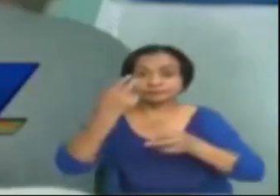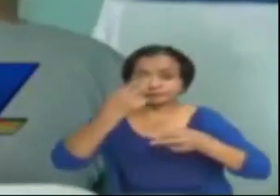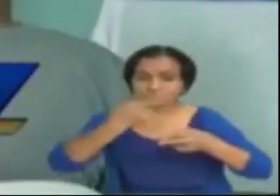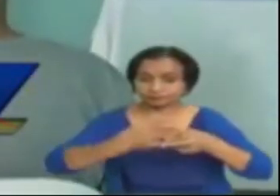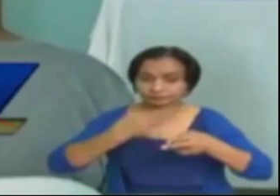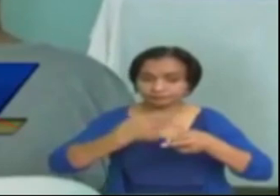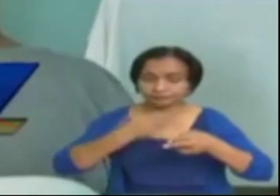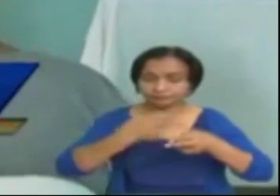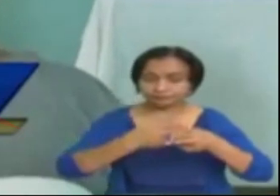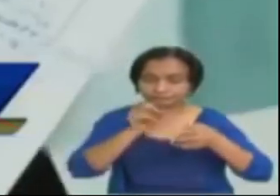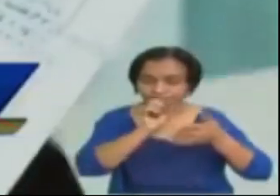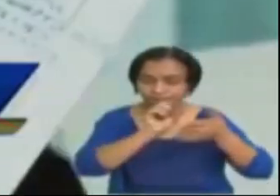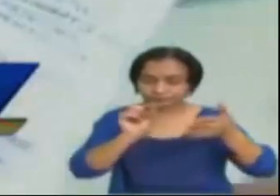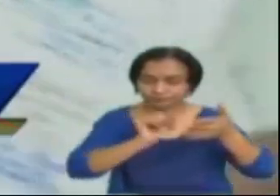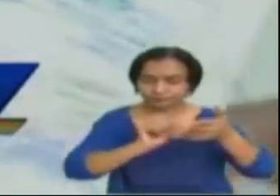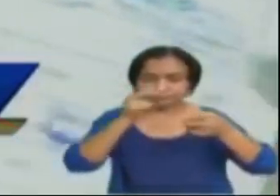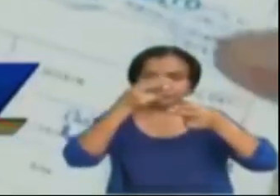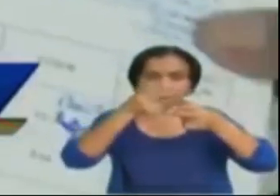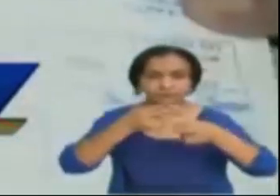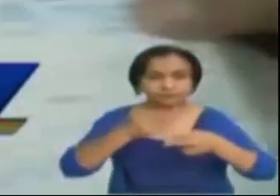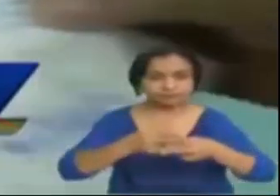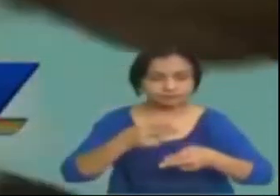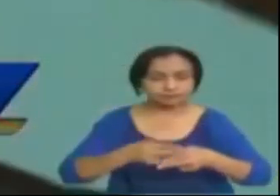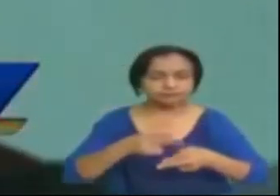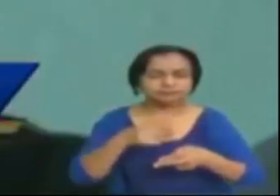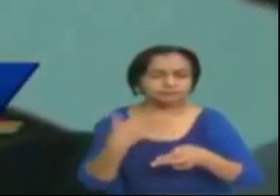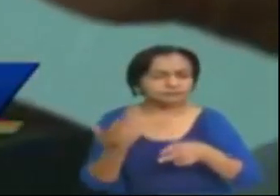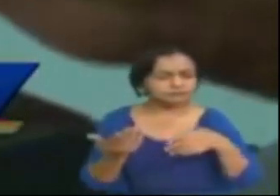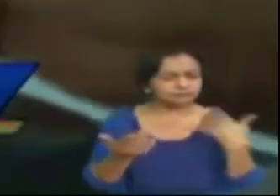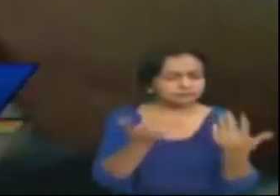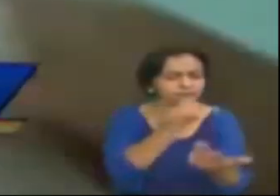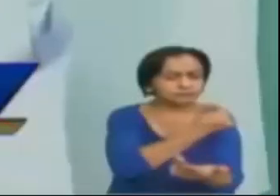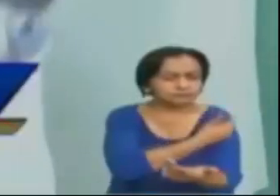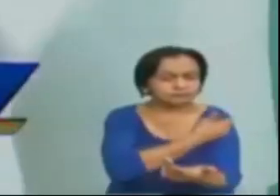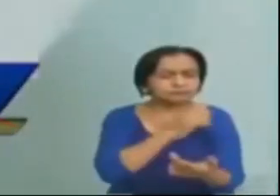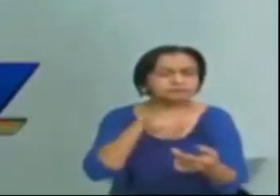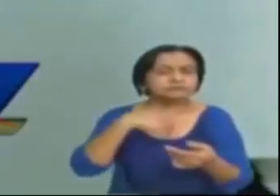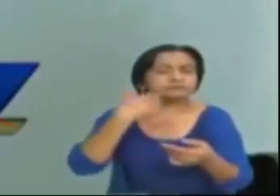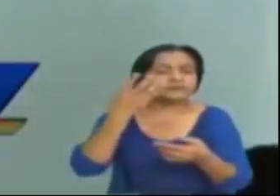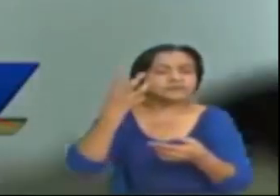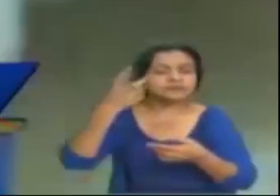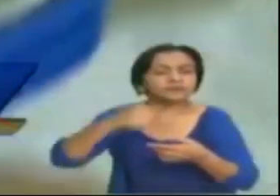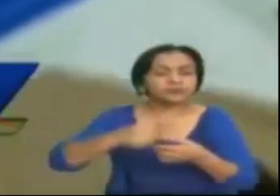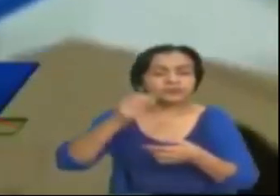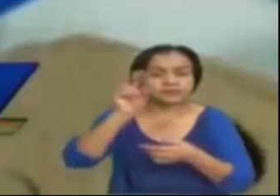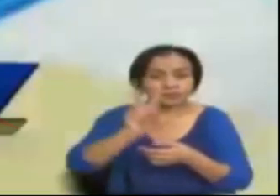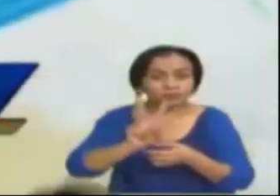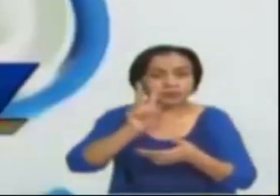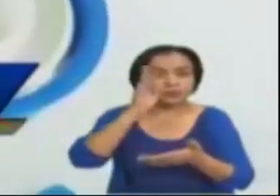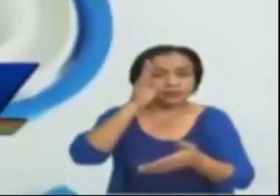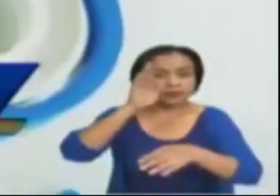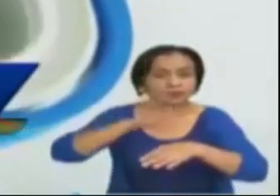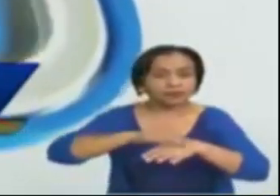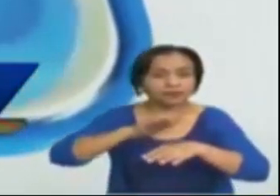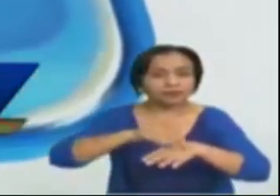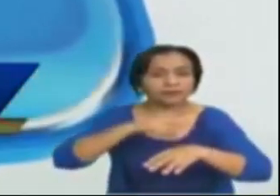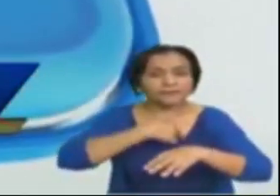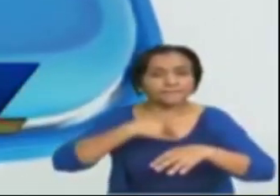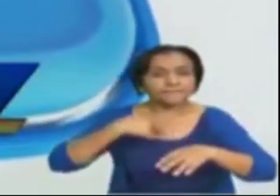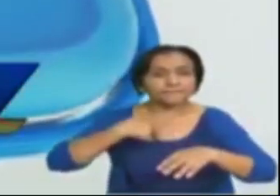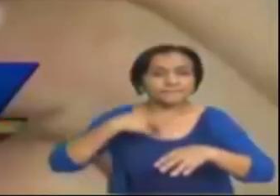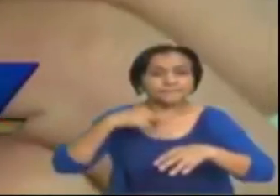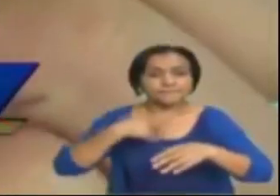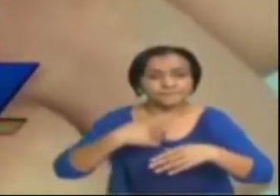feliz se reporta 64 al 28 de mayo es decir 16.11 por